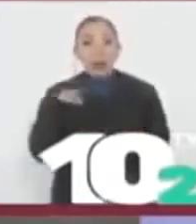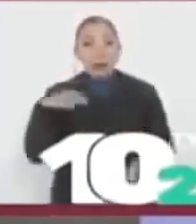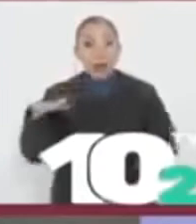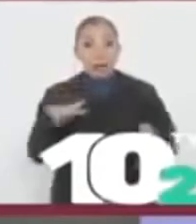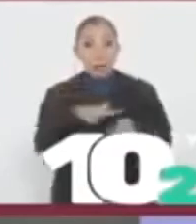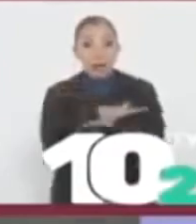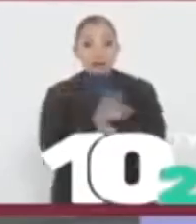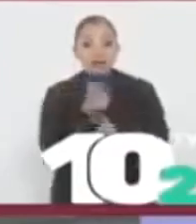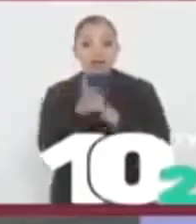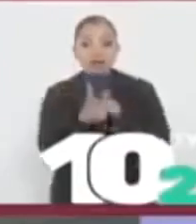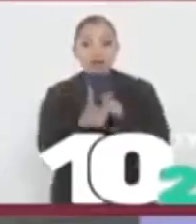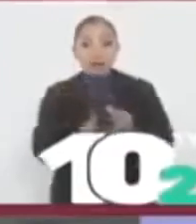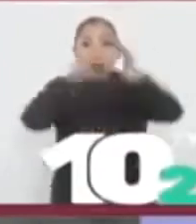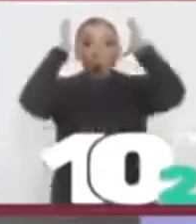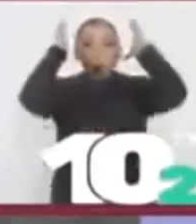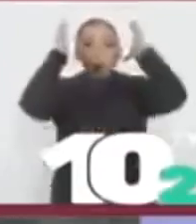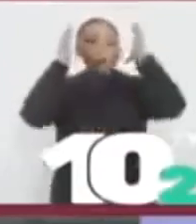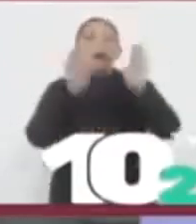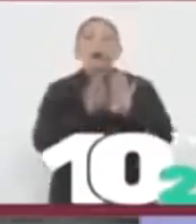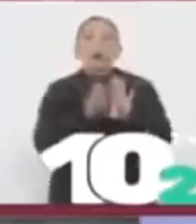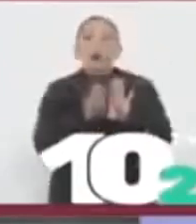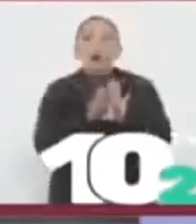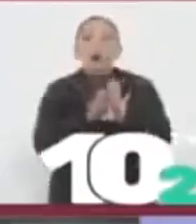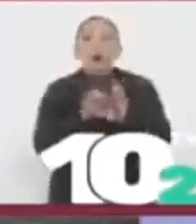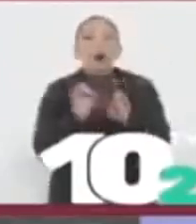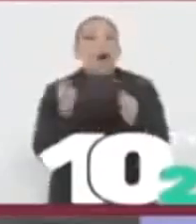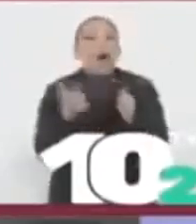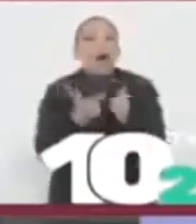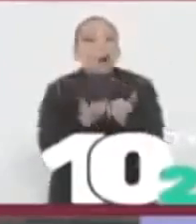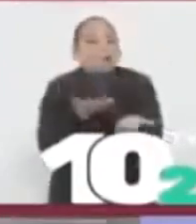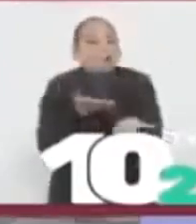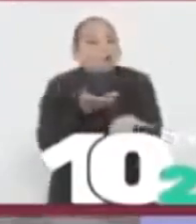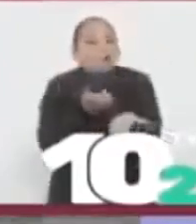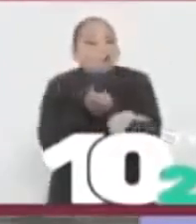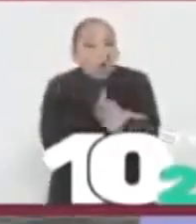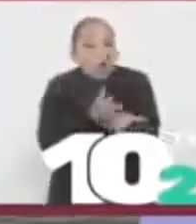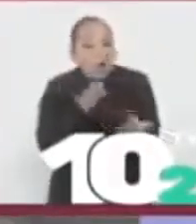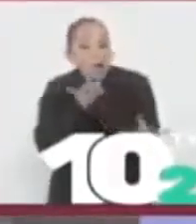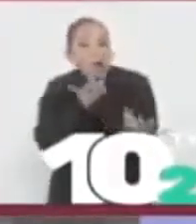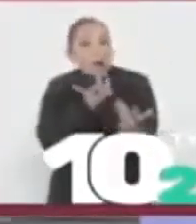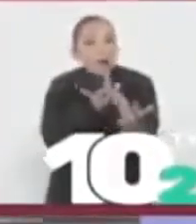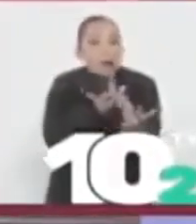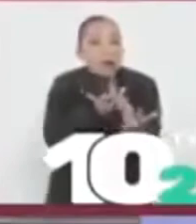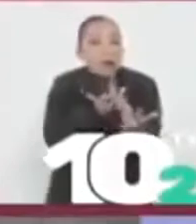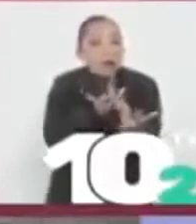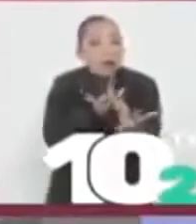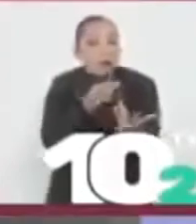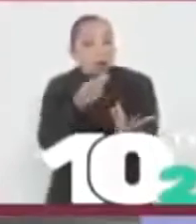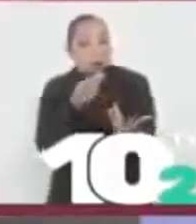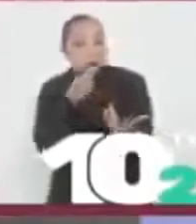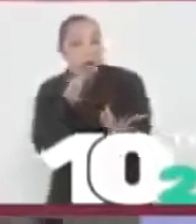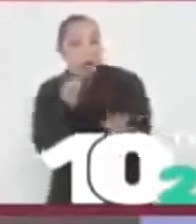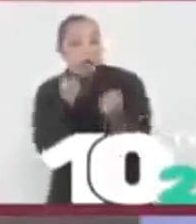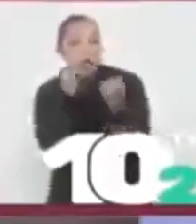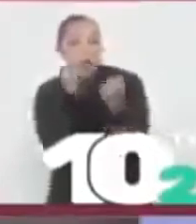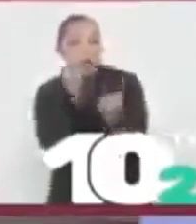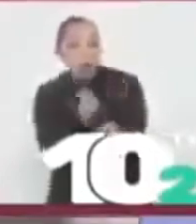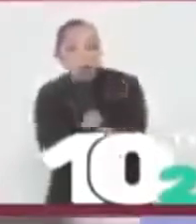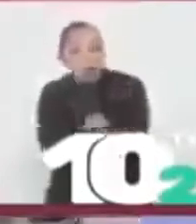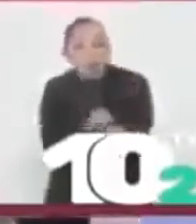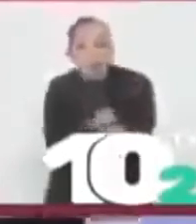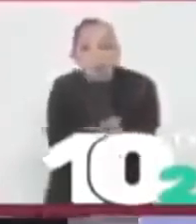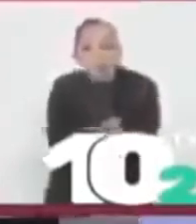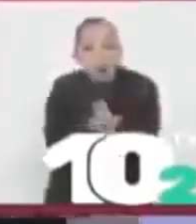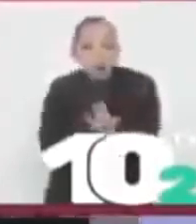Para cambiar la velocidad de un cuerpo es necesario hacerle algo, interactuar con él, aplicarle una